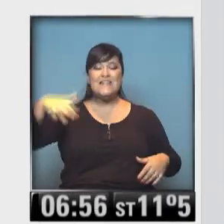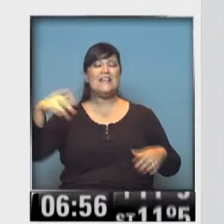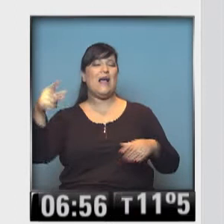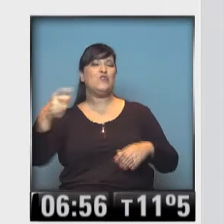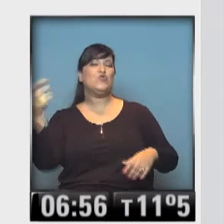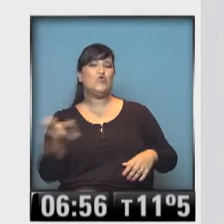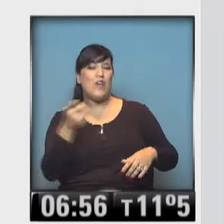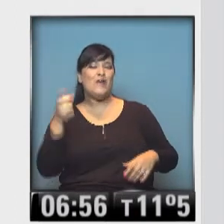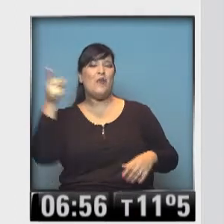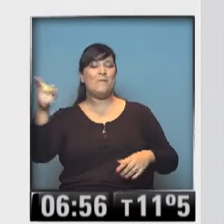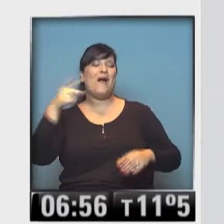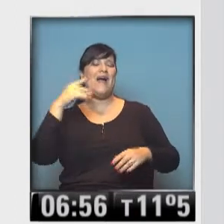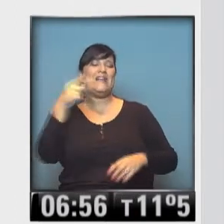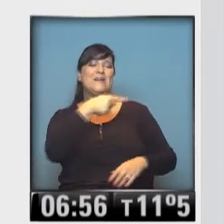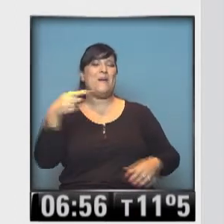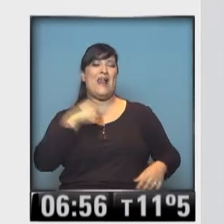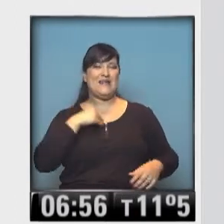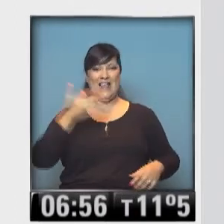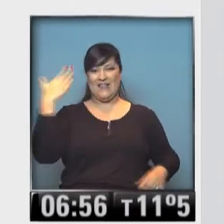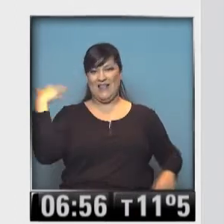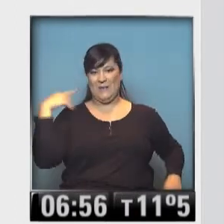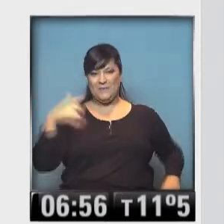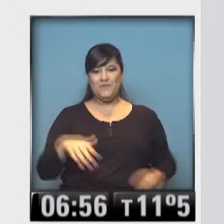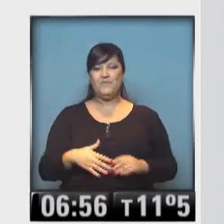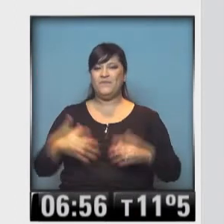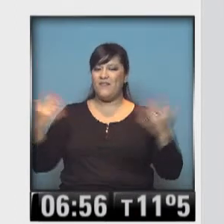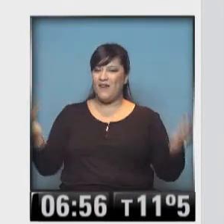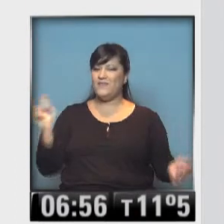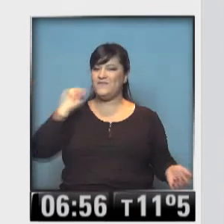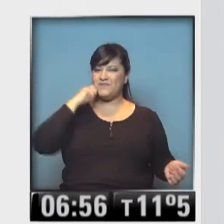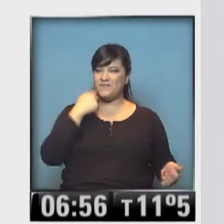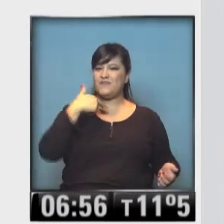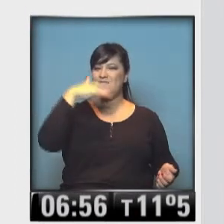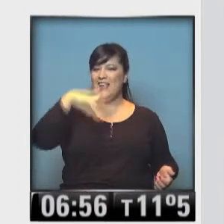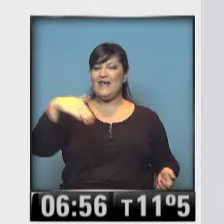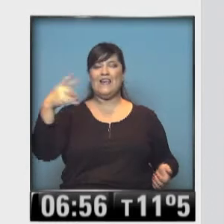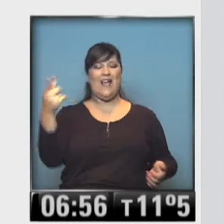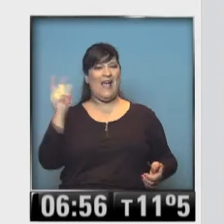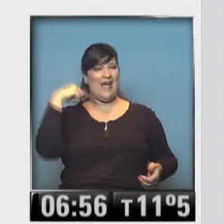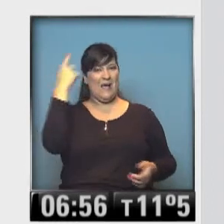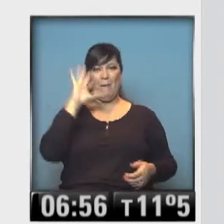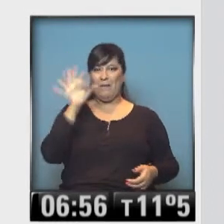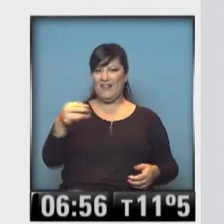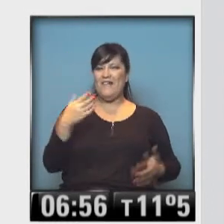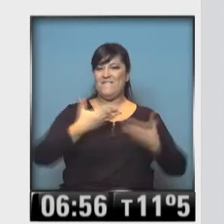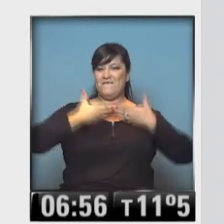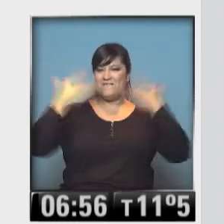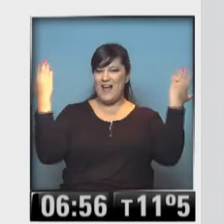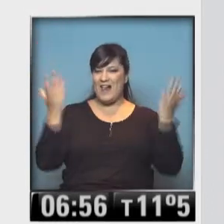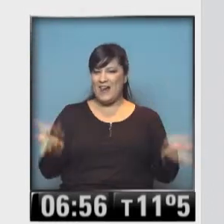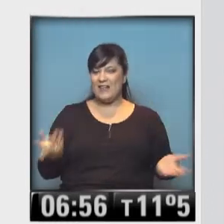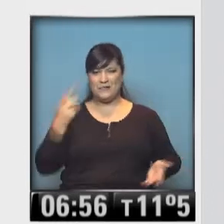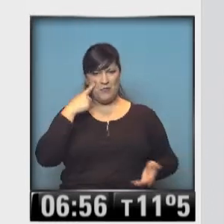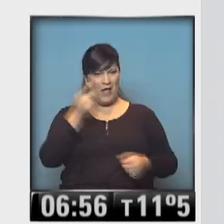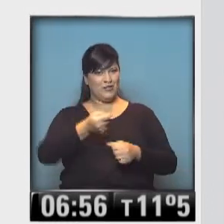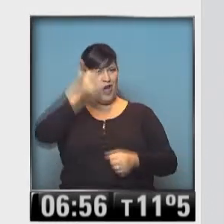Semana Santa. Ah, muy bien, Silvina. Su hija, su yerno. Uy, felices se los ve. Las chicas preciosas. Ay, mirá, ya estoy